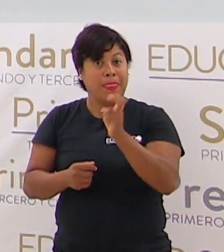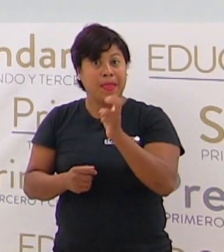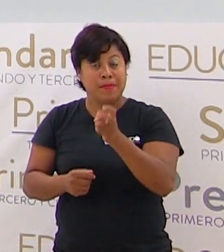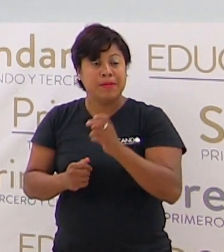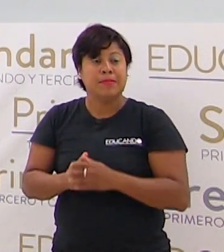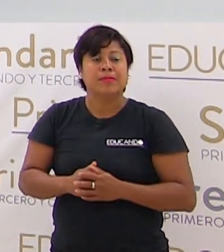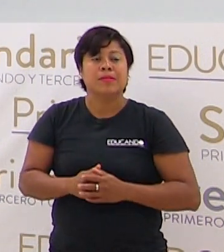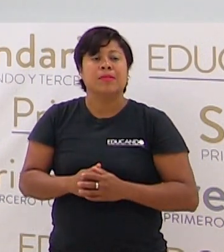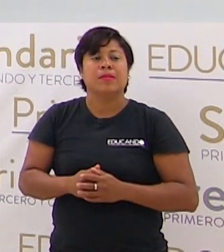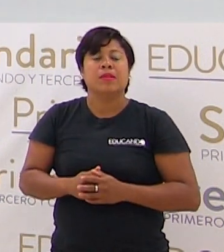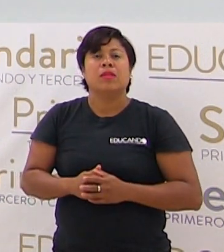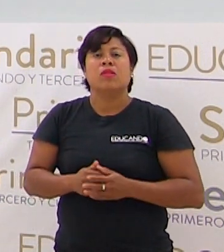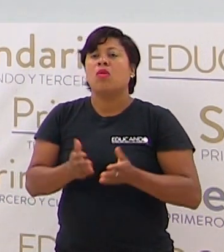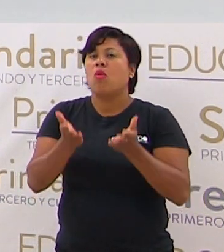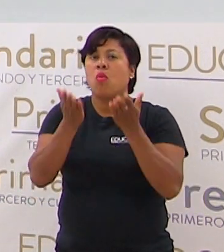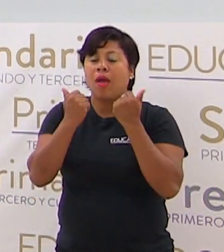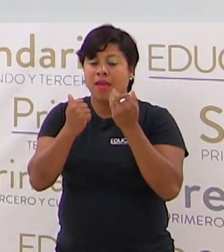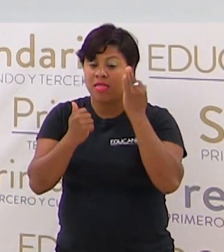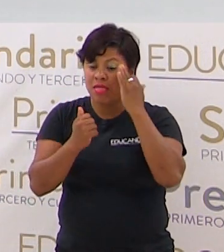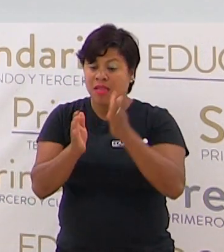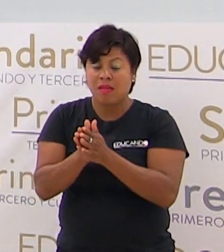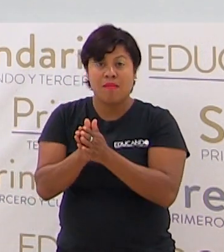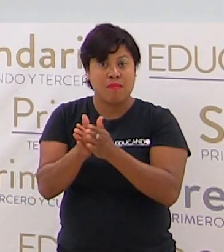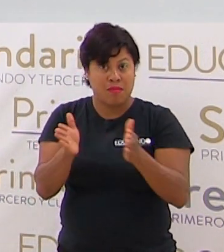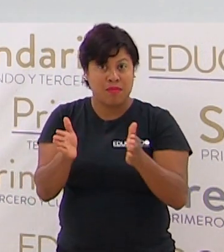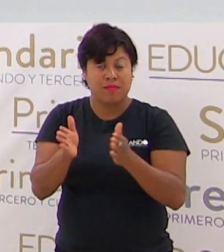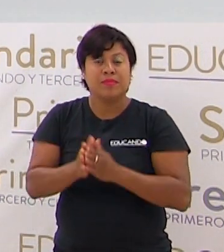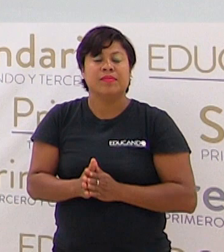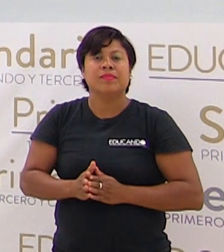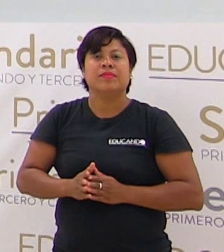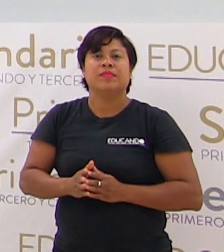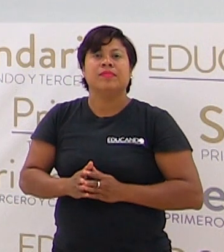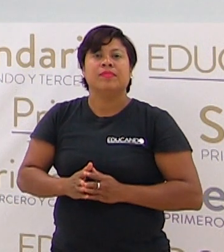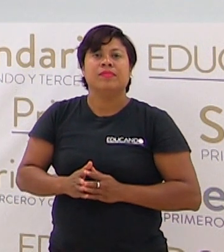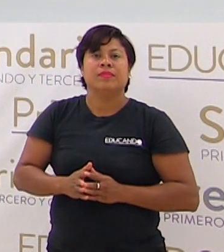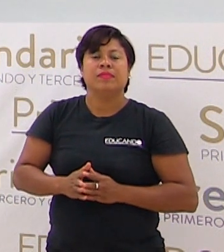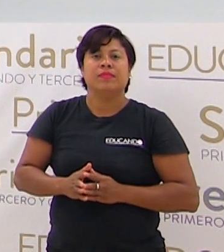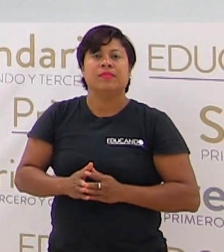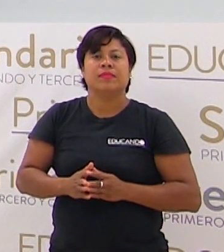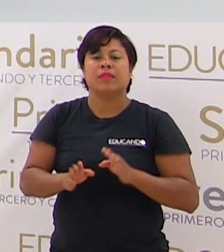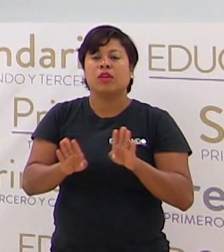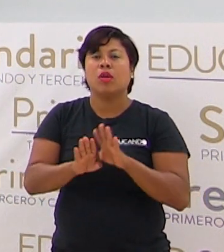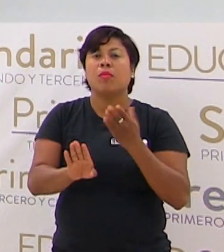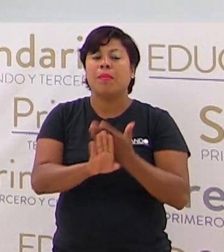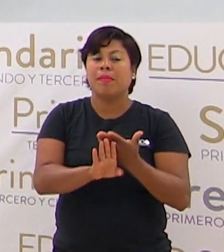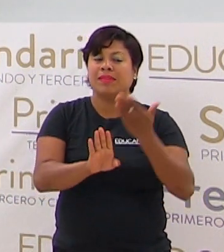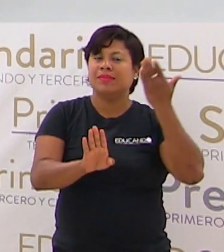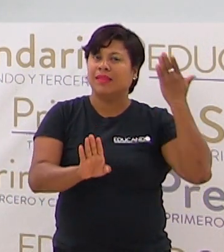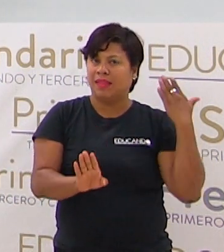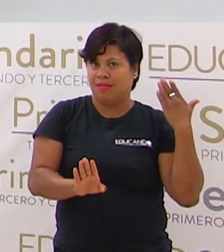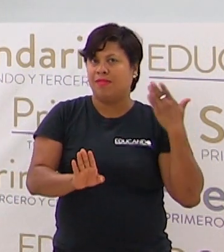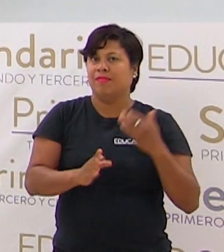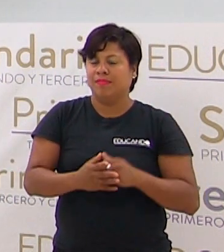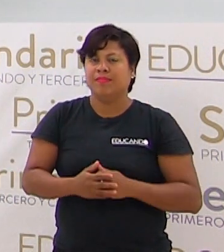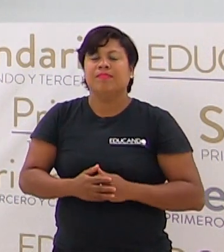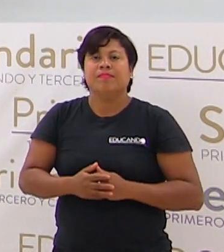por ello que no hay límites, bien, en el pasado.